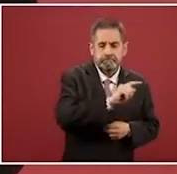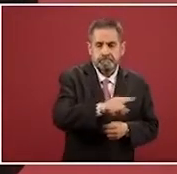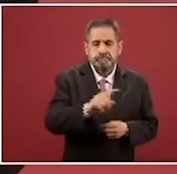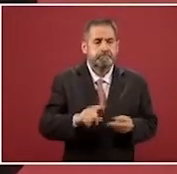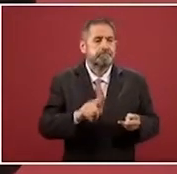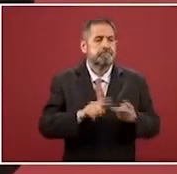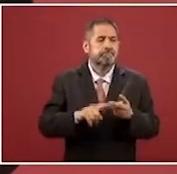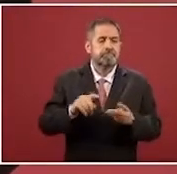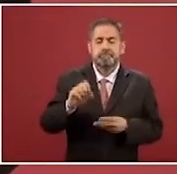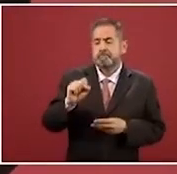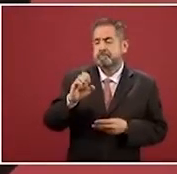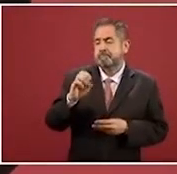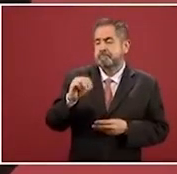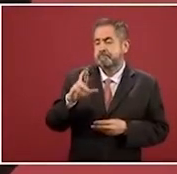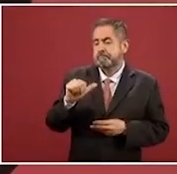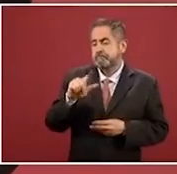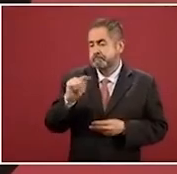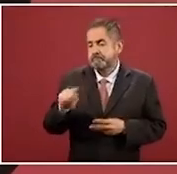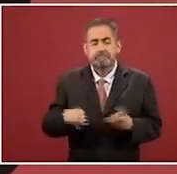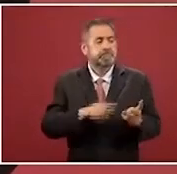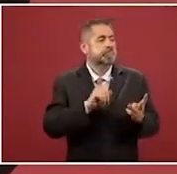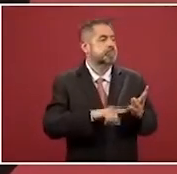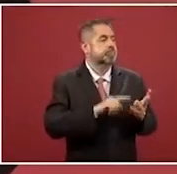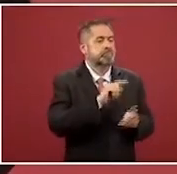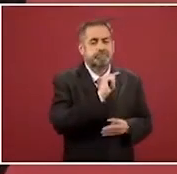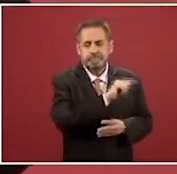medio ambiente,